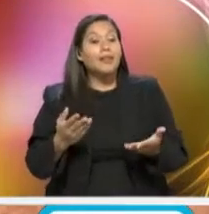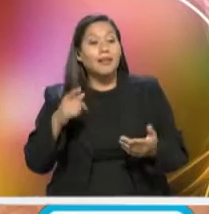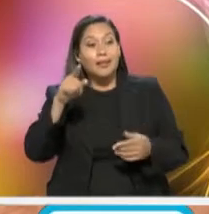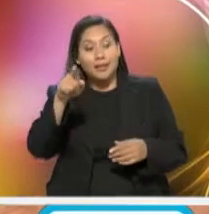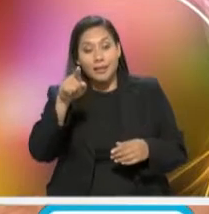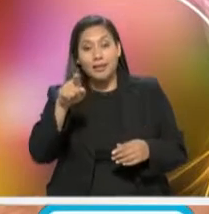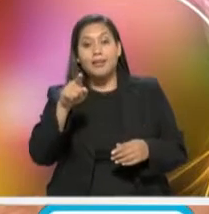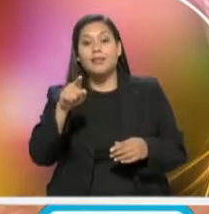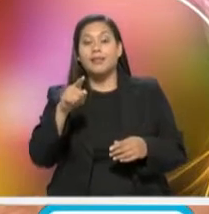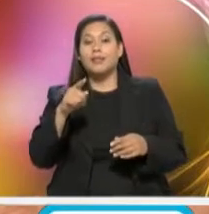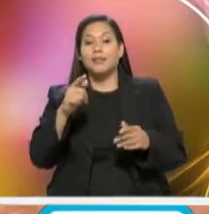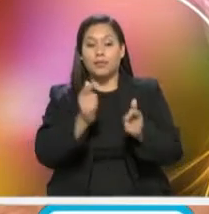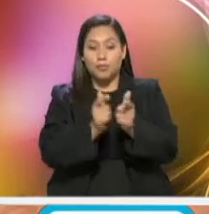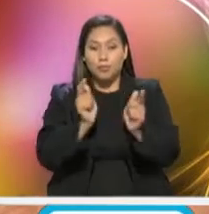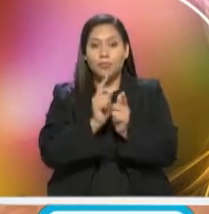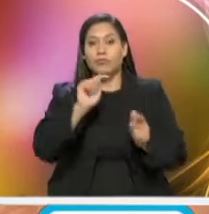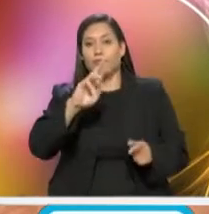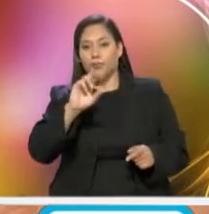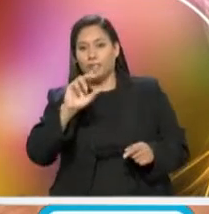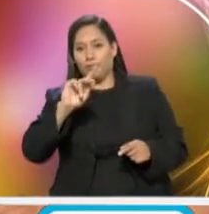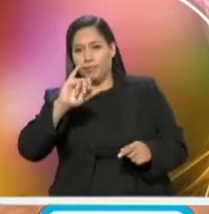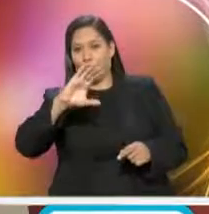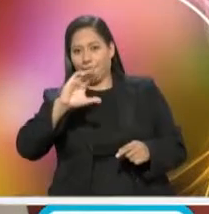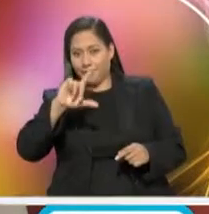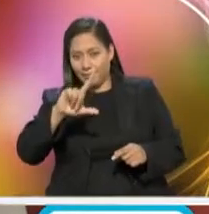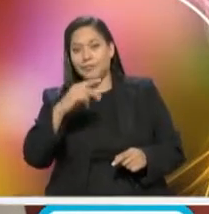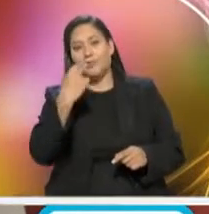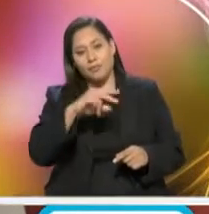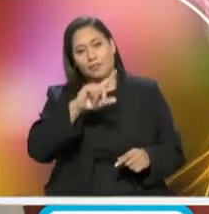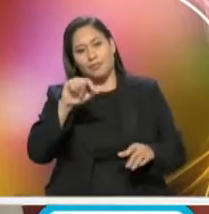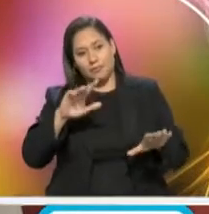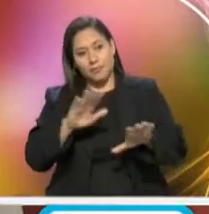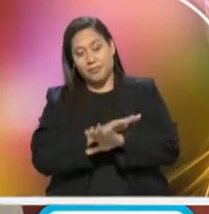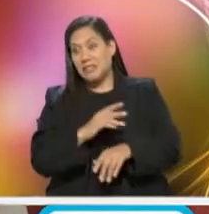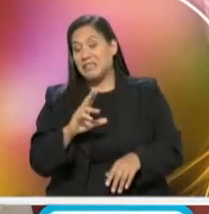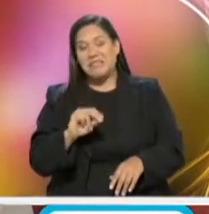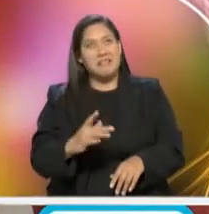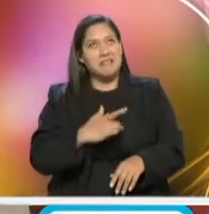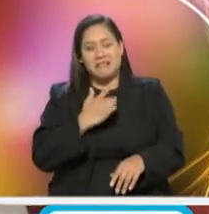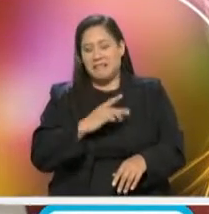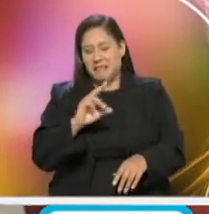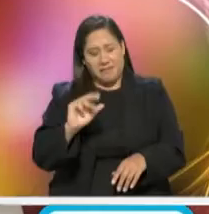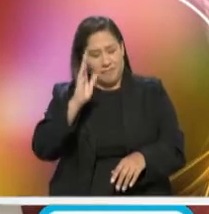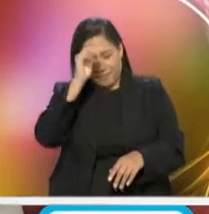llamaban Sonora Tropical. Ya. O Luego Tropical cambió el nombre. Sonora, ya no me acuerdo bien